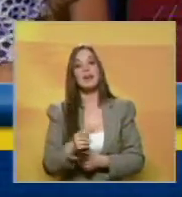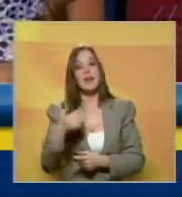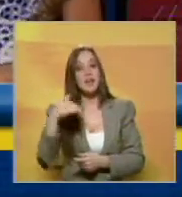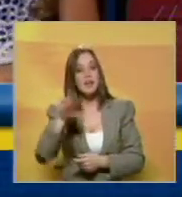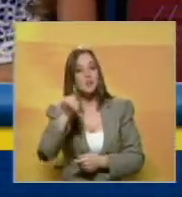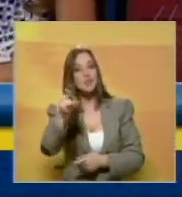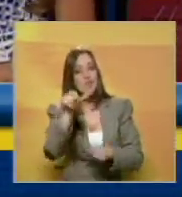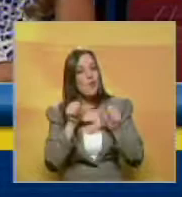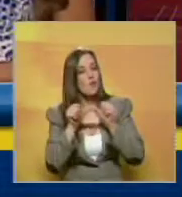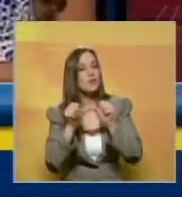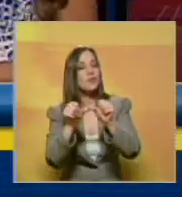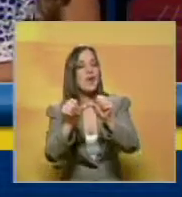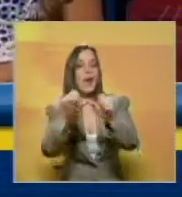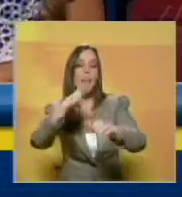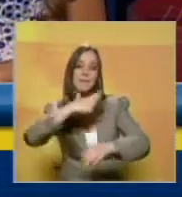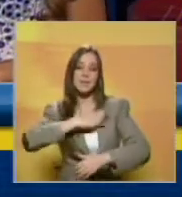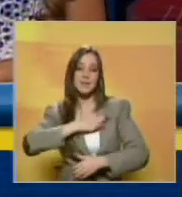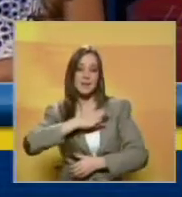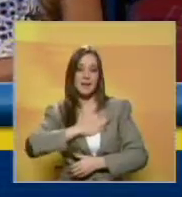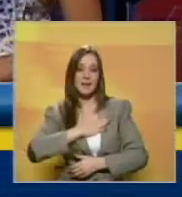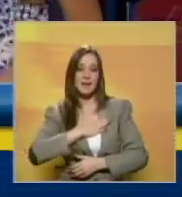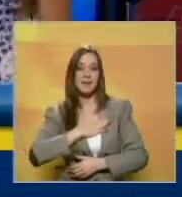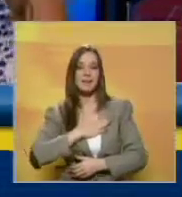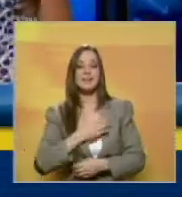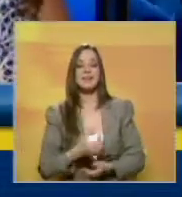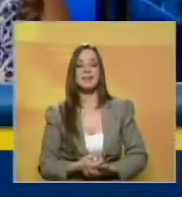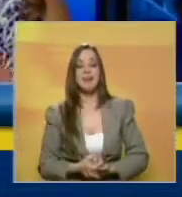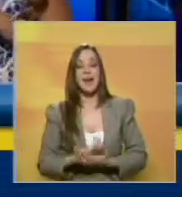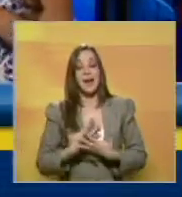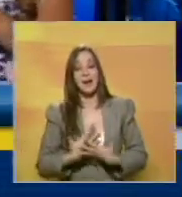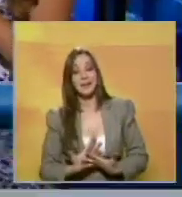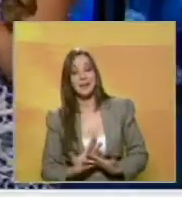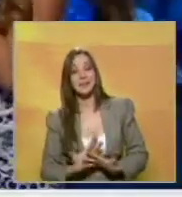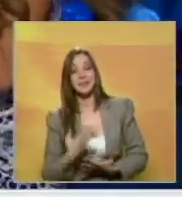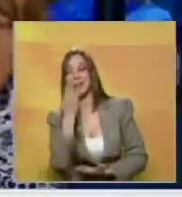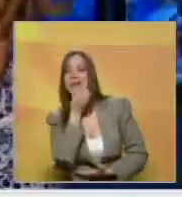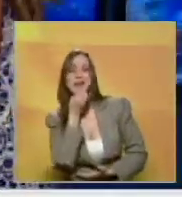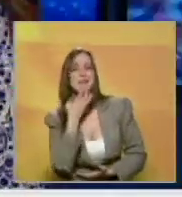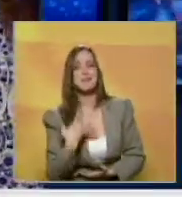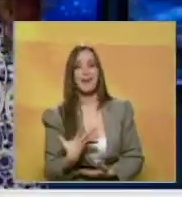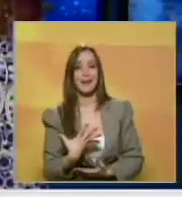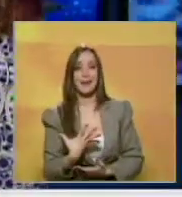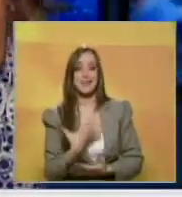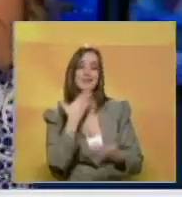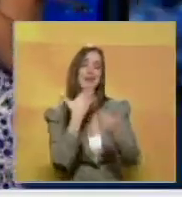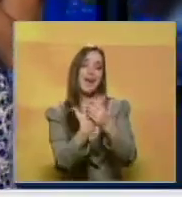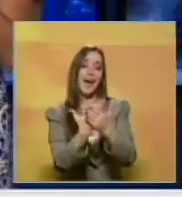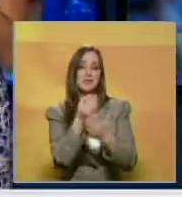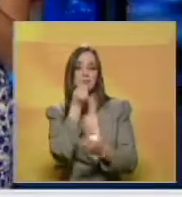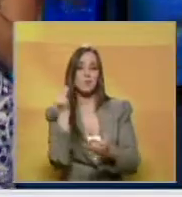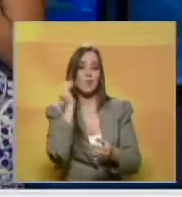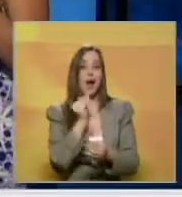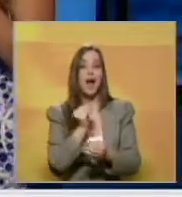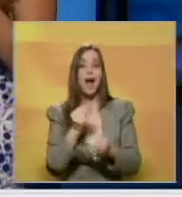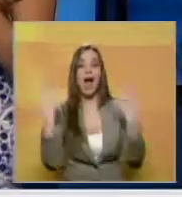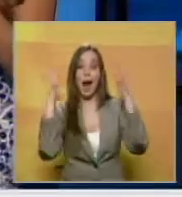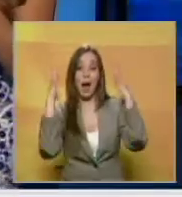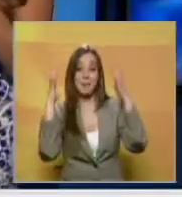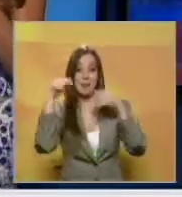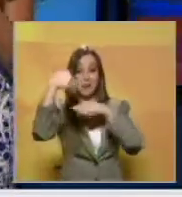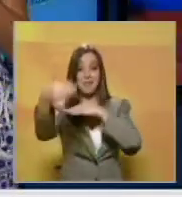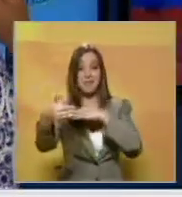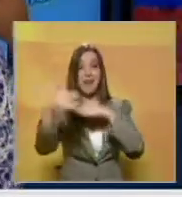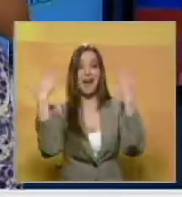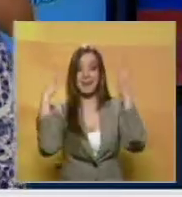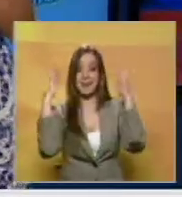seguirá siendo mía. ¡Ah, bellísimo! Muchísimas gracias. Aplausos, por acá aplauden en